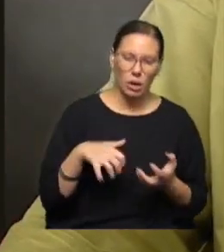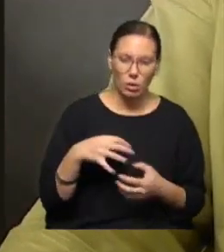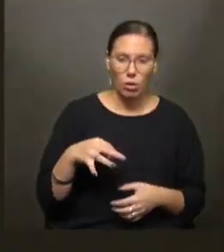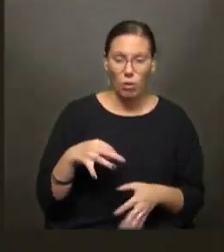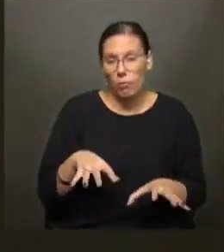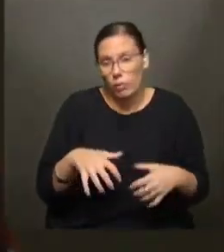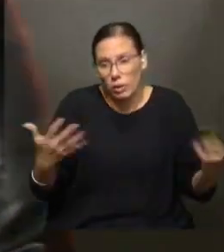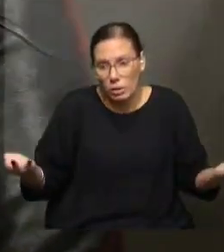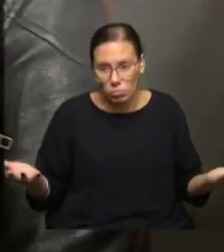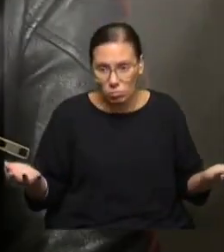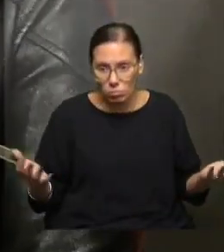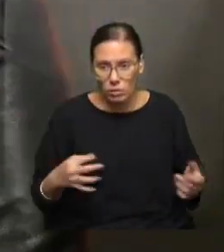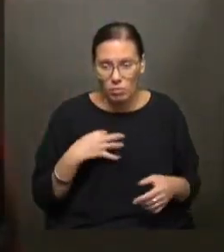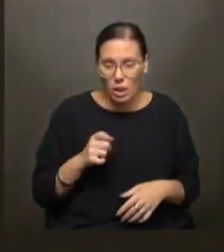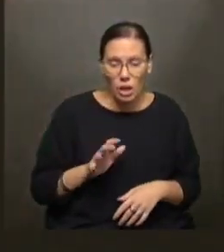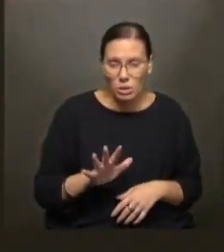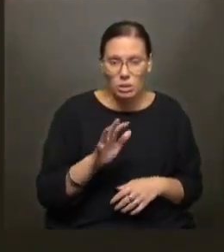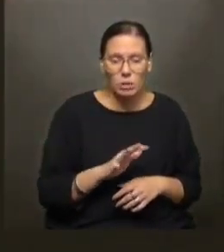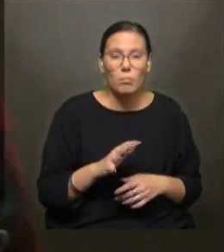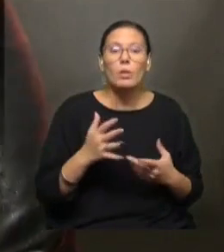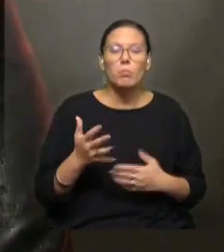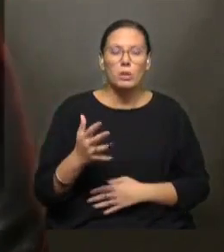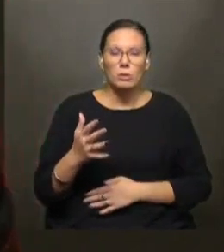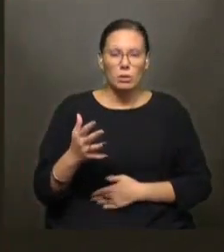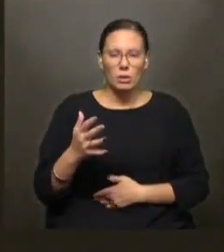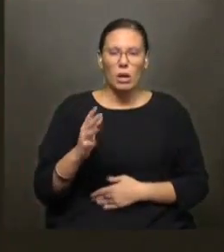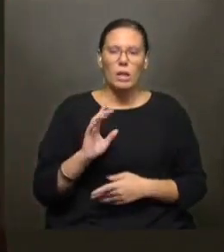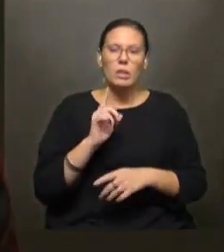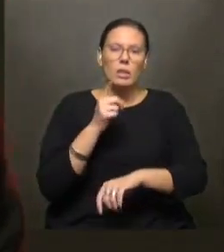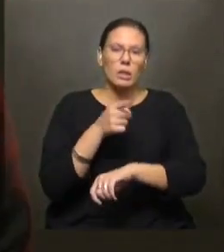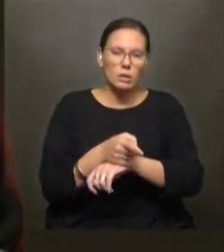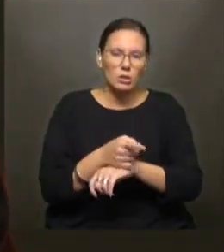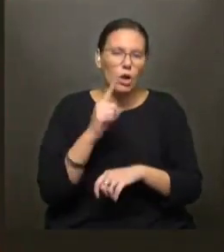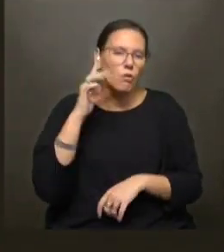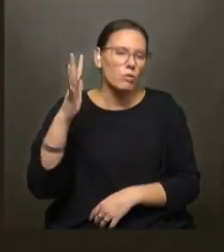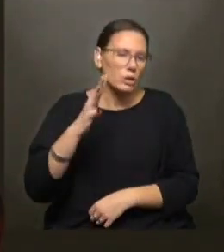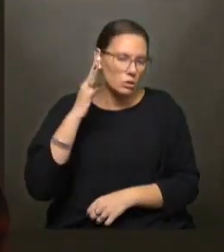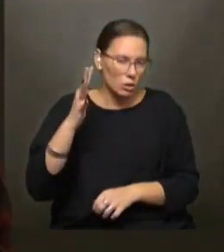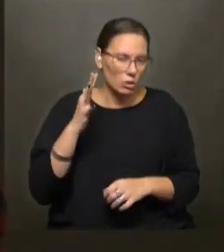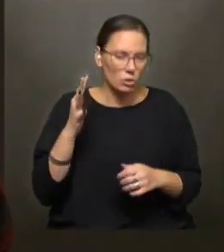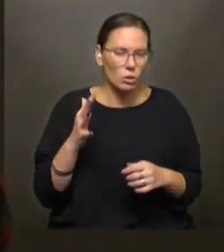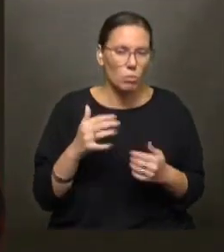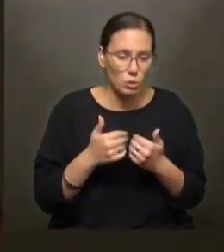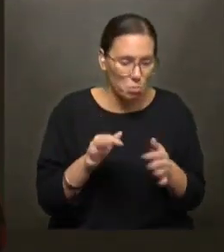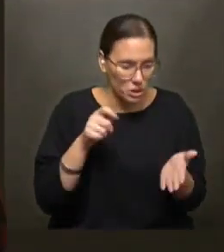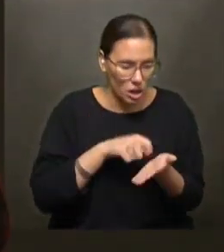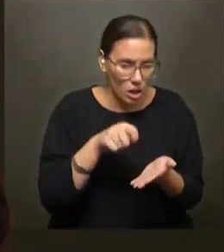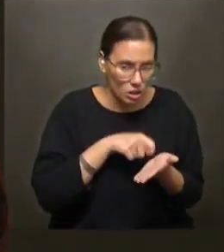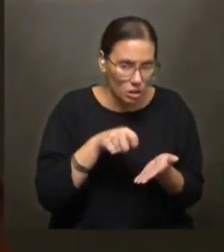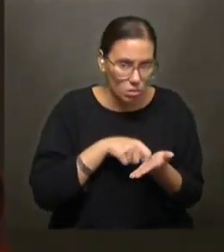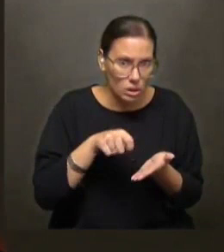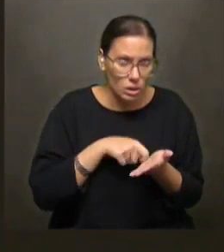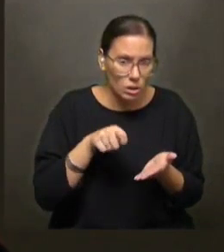básicamente no es que en realidad un poco por eso fue la decisión de hacer una ficción yo debo confesar que cuando me puse a escribir la historia